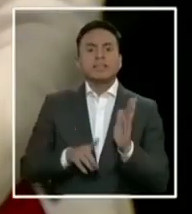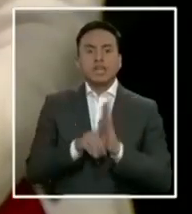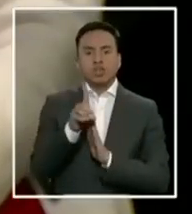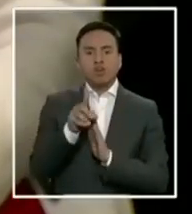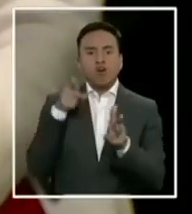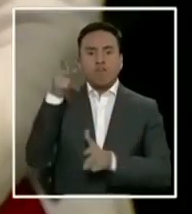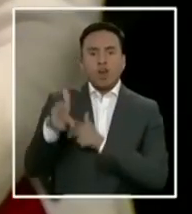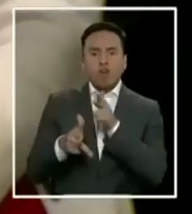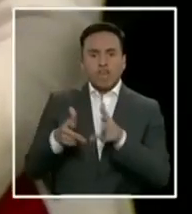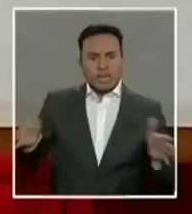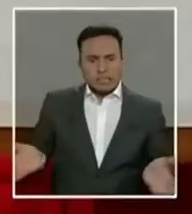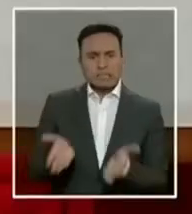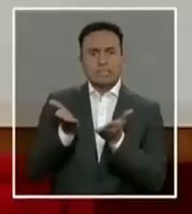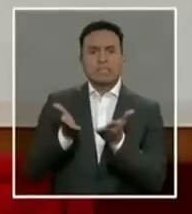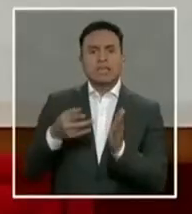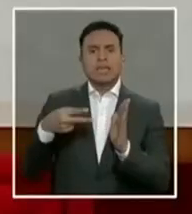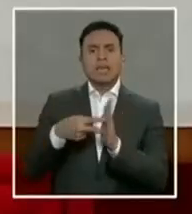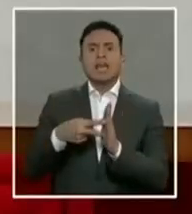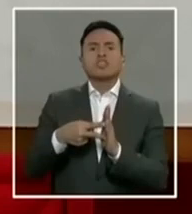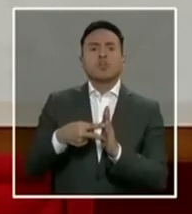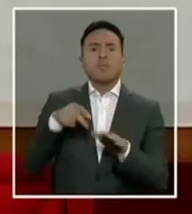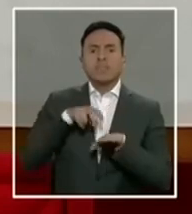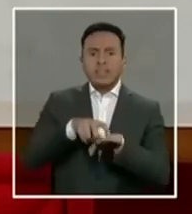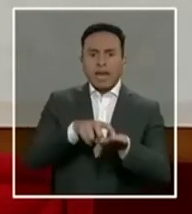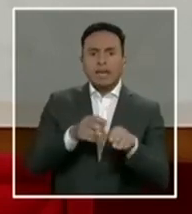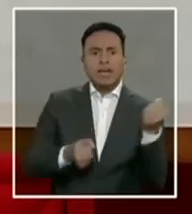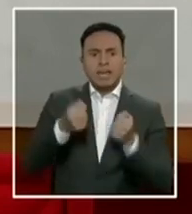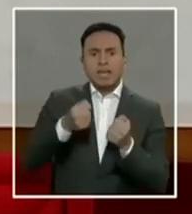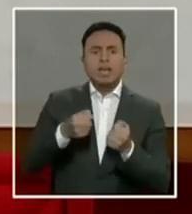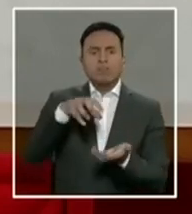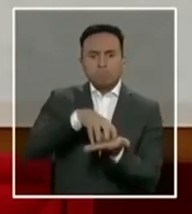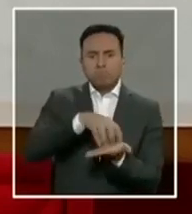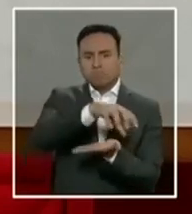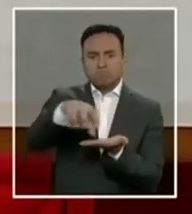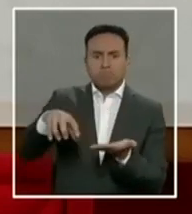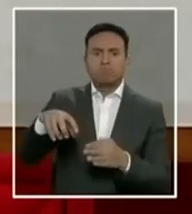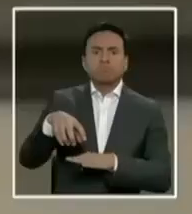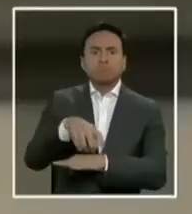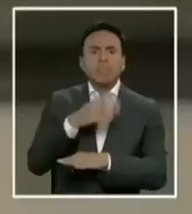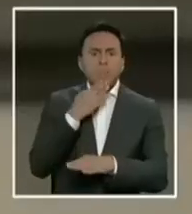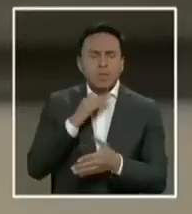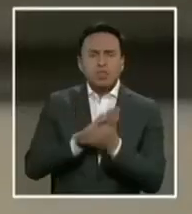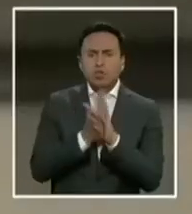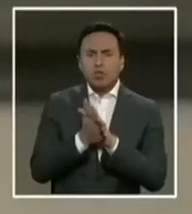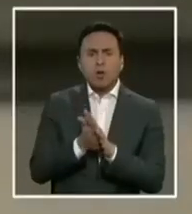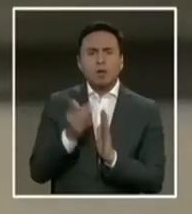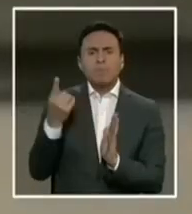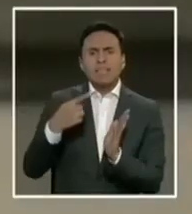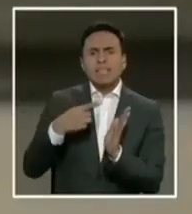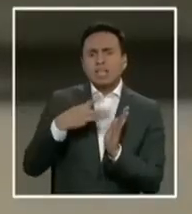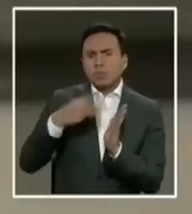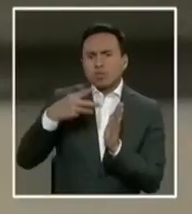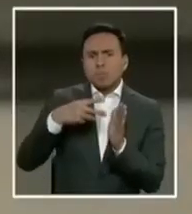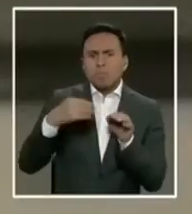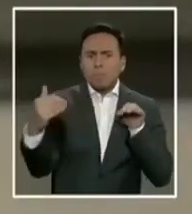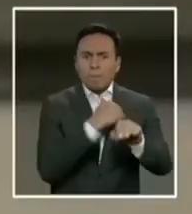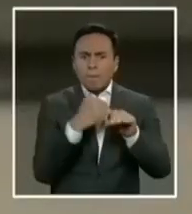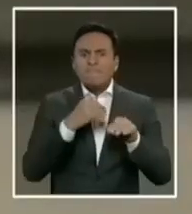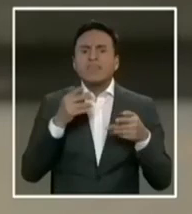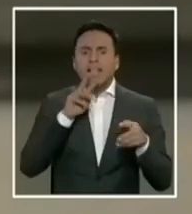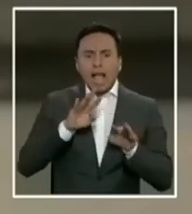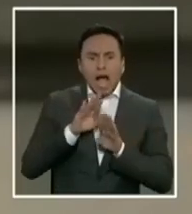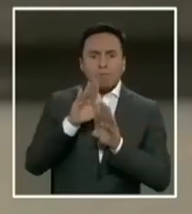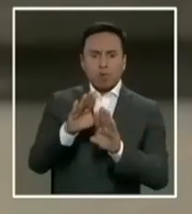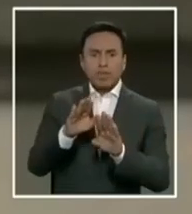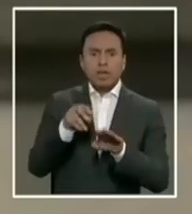desarrollo ferroviario, la electromovilidad en el transporte urbano e interurbano y mejorar miles de kilómetros de infraestructura vial que